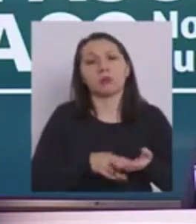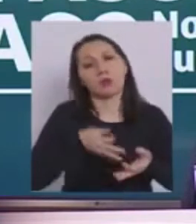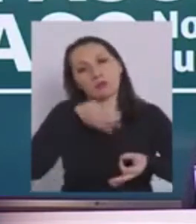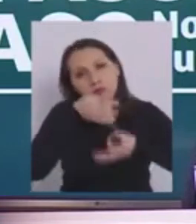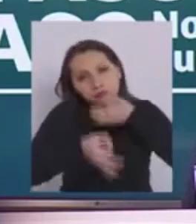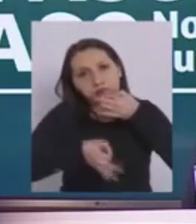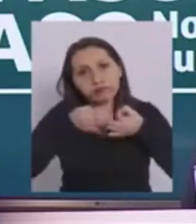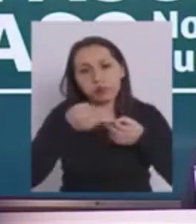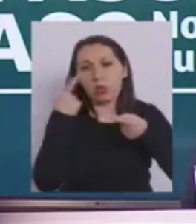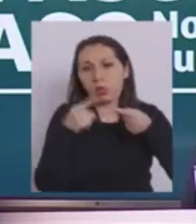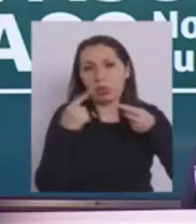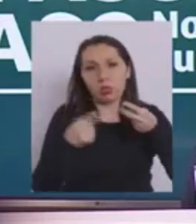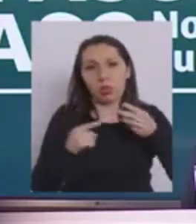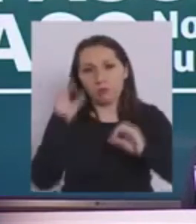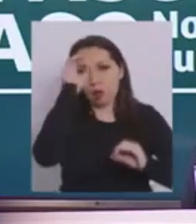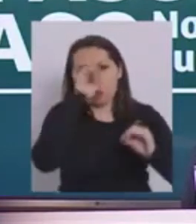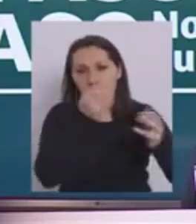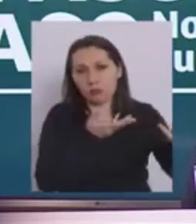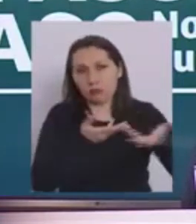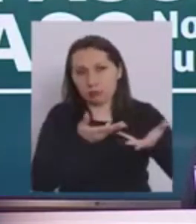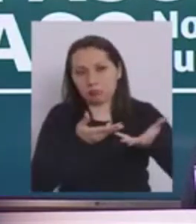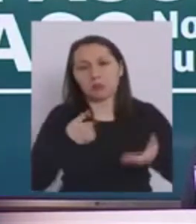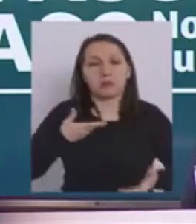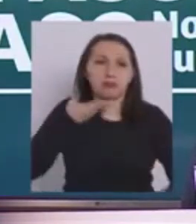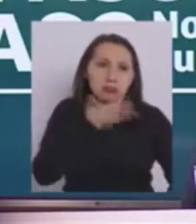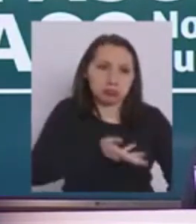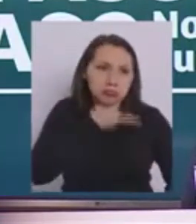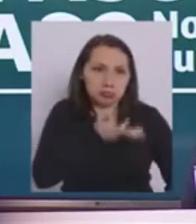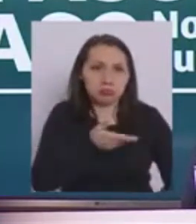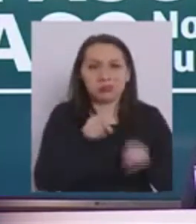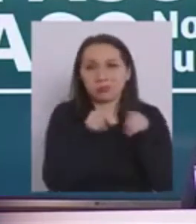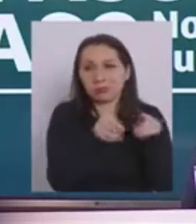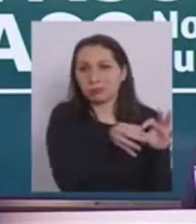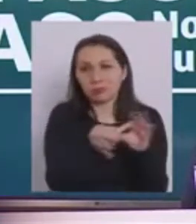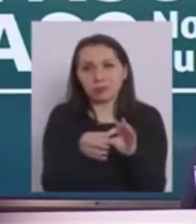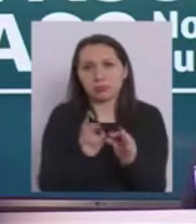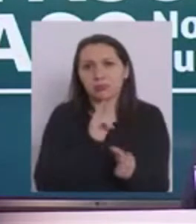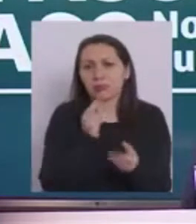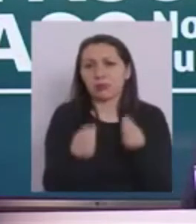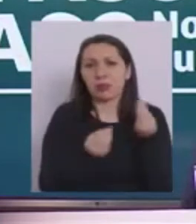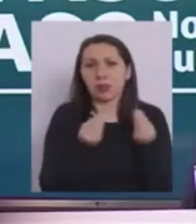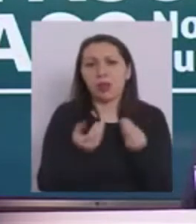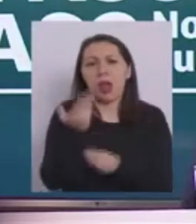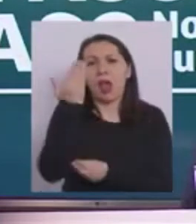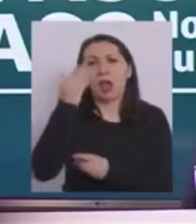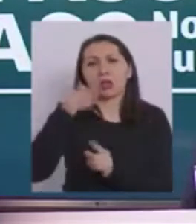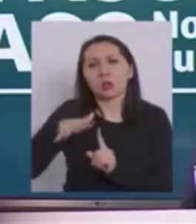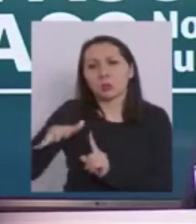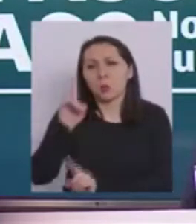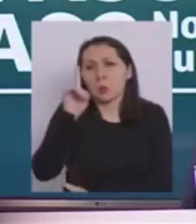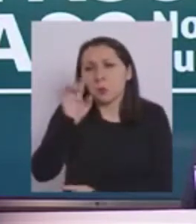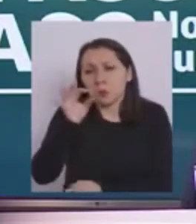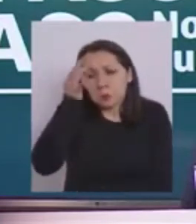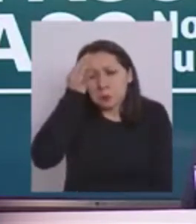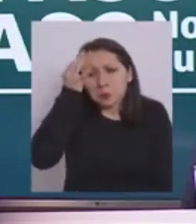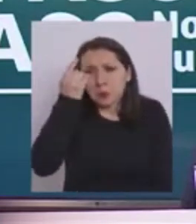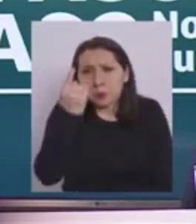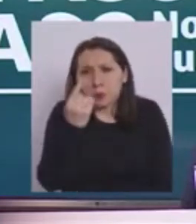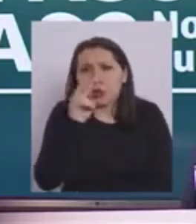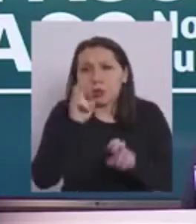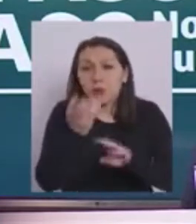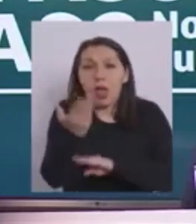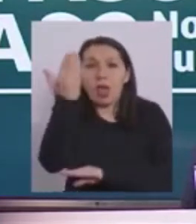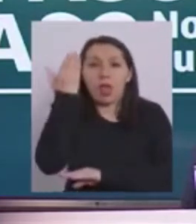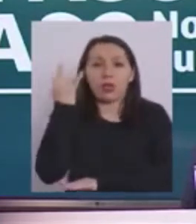estuvimos exponiendo los distintos puntos de vista esto responde específicamente a una situación puntual